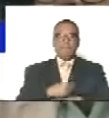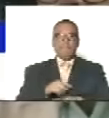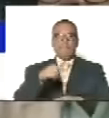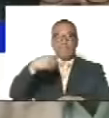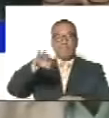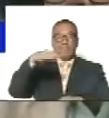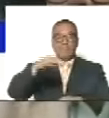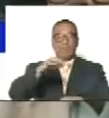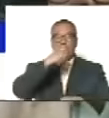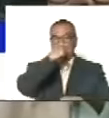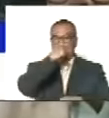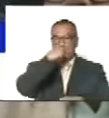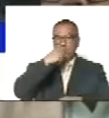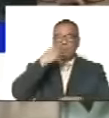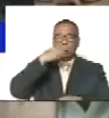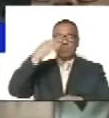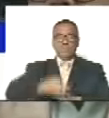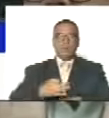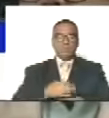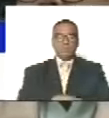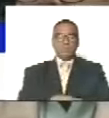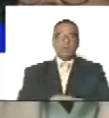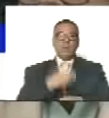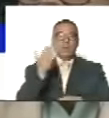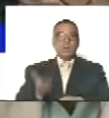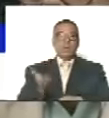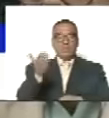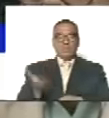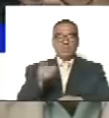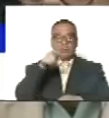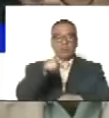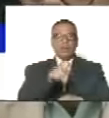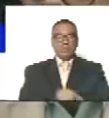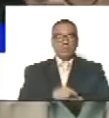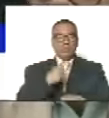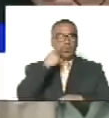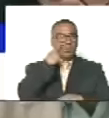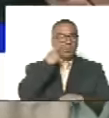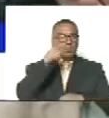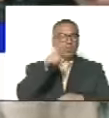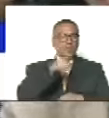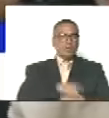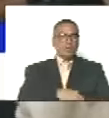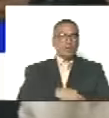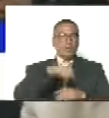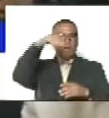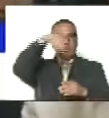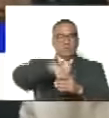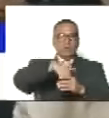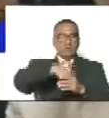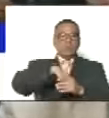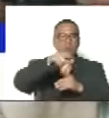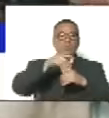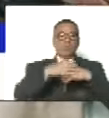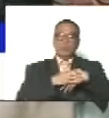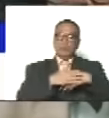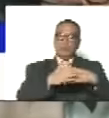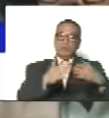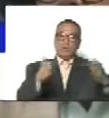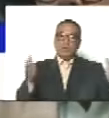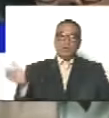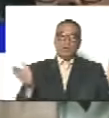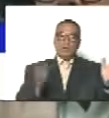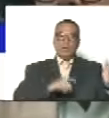en la nariz ratificar la importancia de una observación electoral amplia